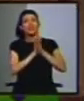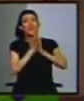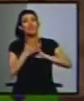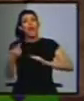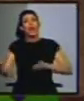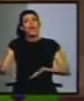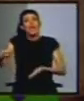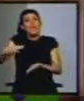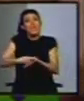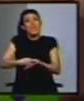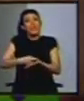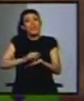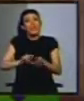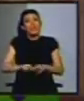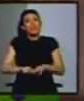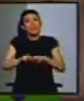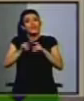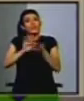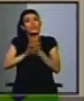en ninguna parte.